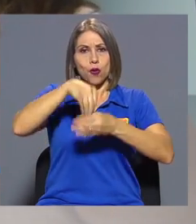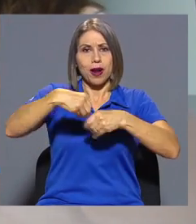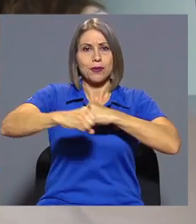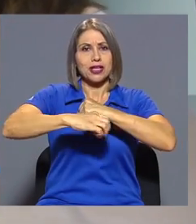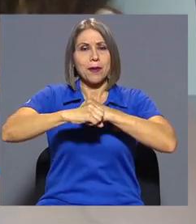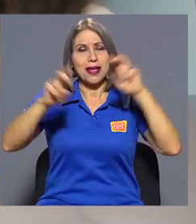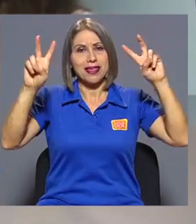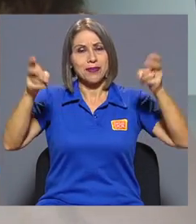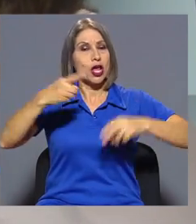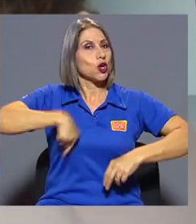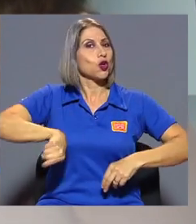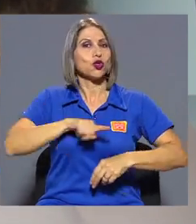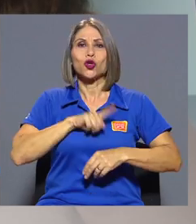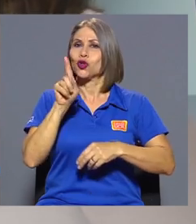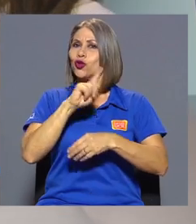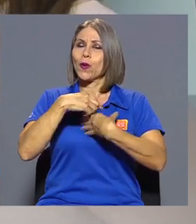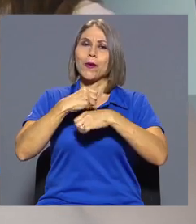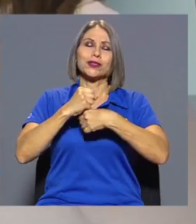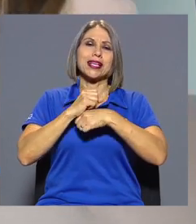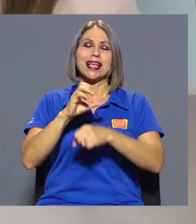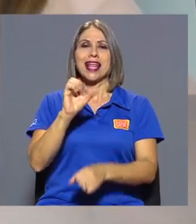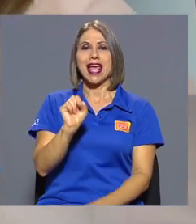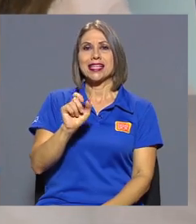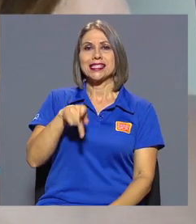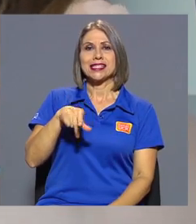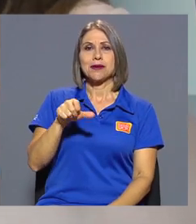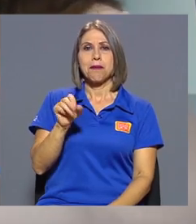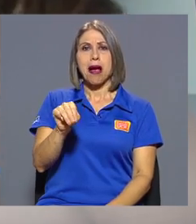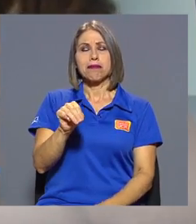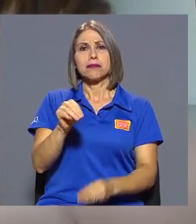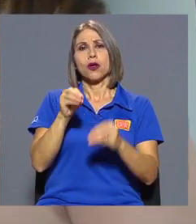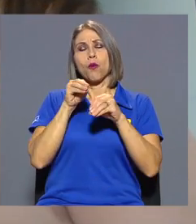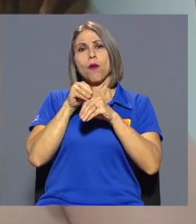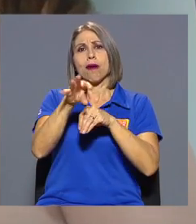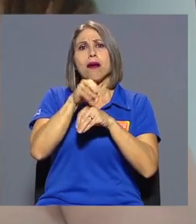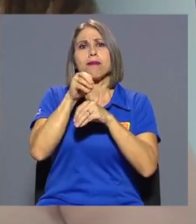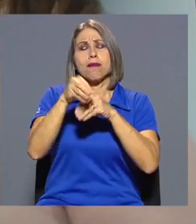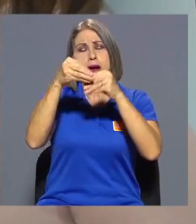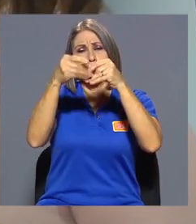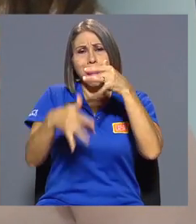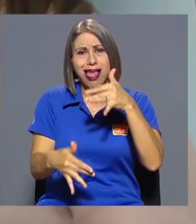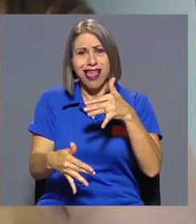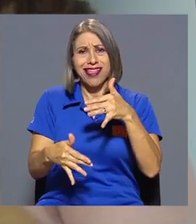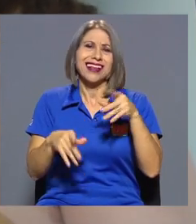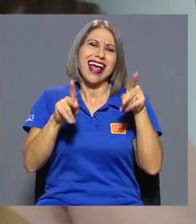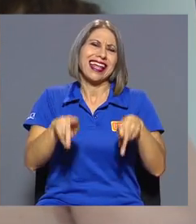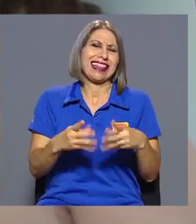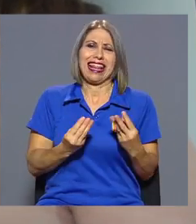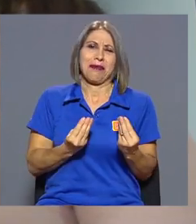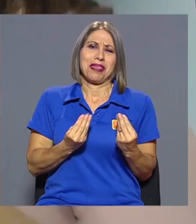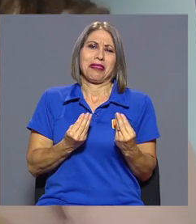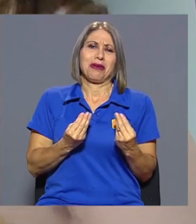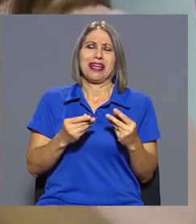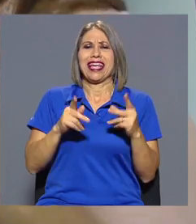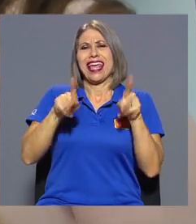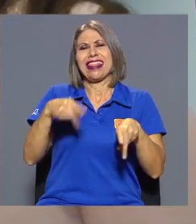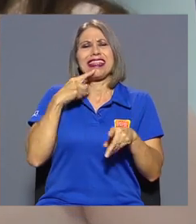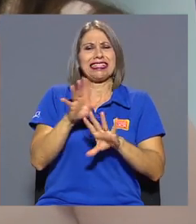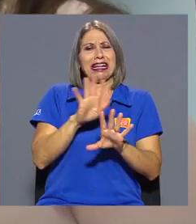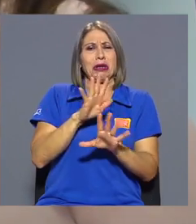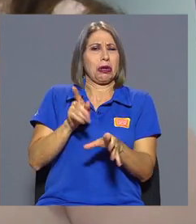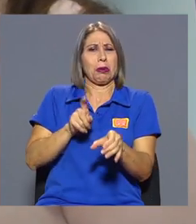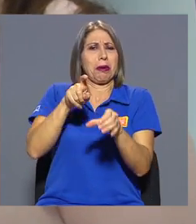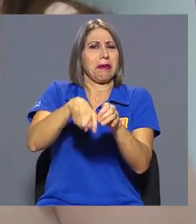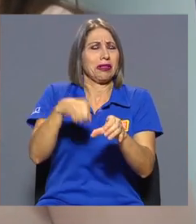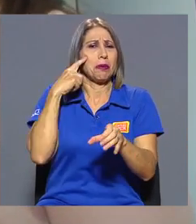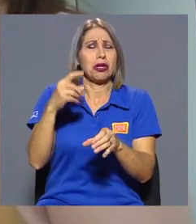las campañas es que no vamos a hacer spam, que es lo que le da miedo a toda la gente, ¿verdad? La gente dice, ay, no me voy a meter porque voy a